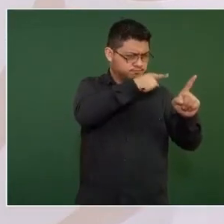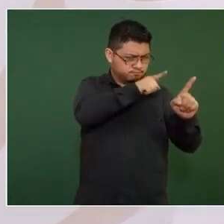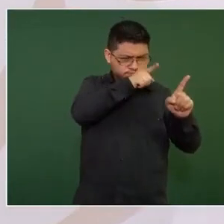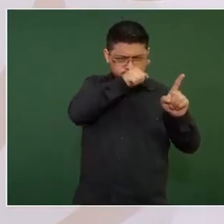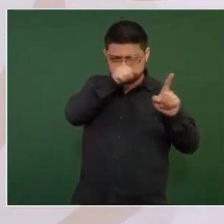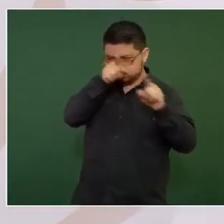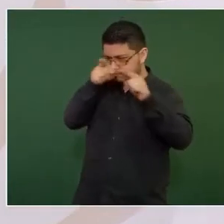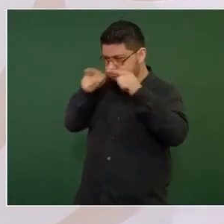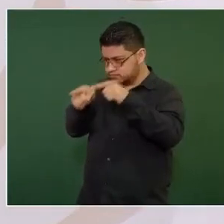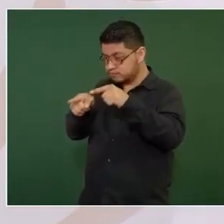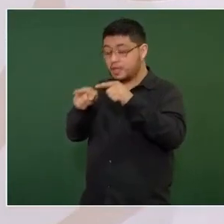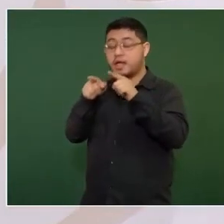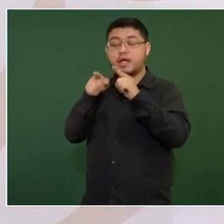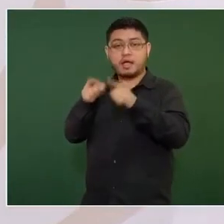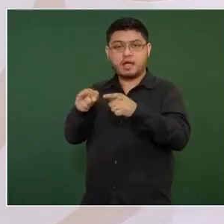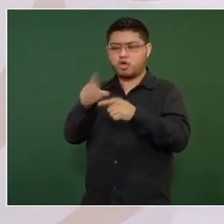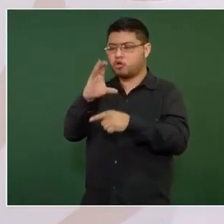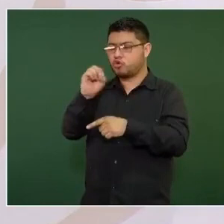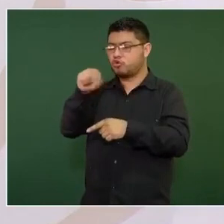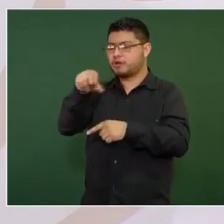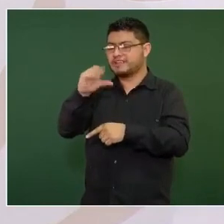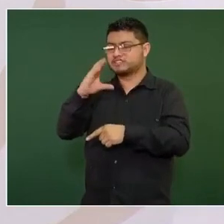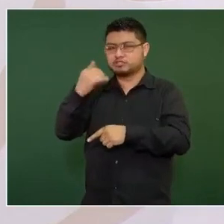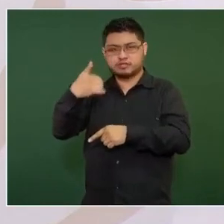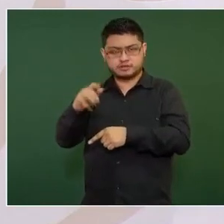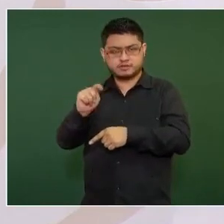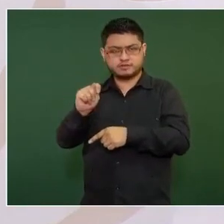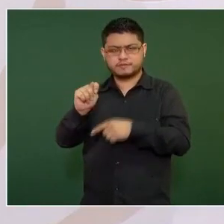del CONACYT, el cual estaba